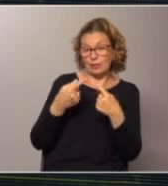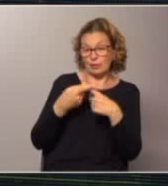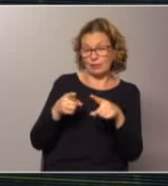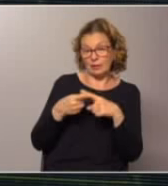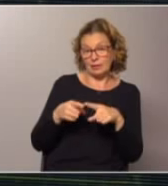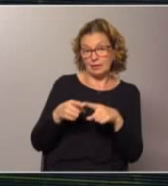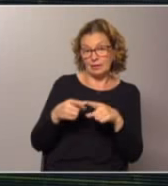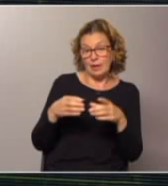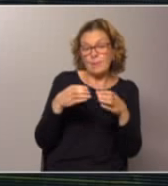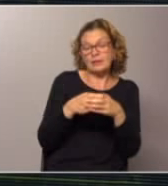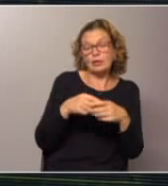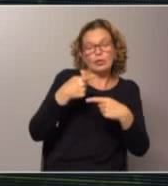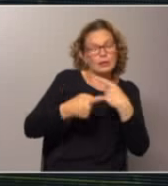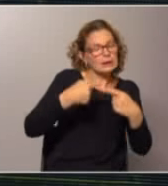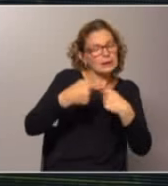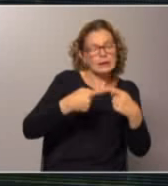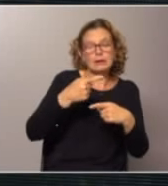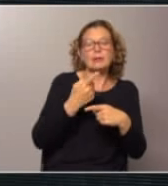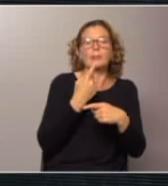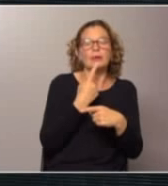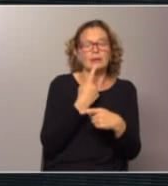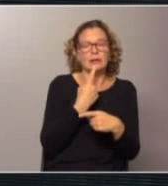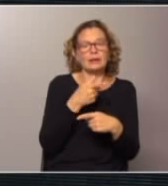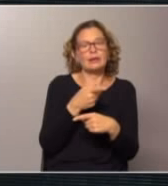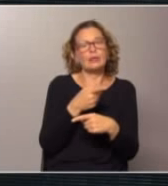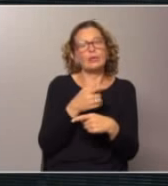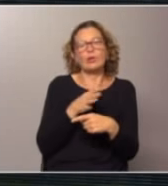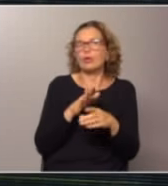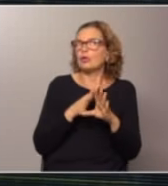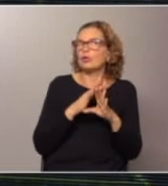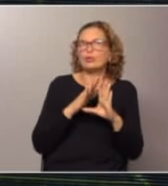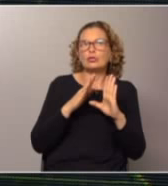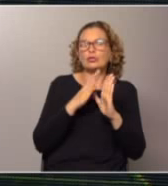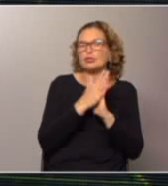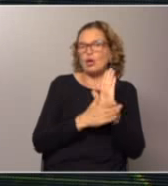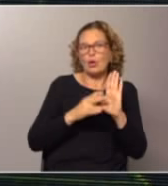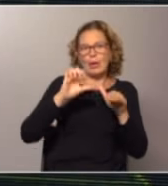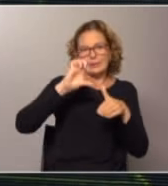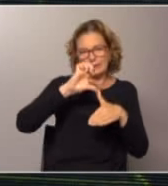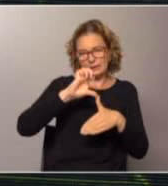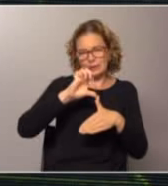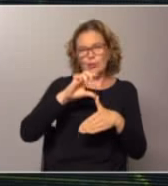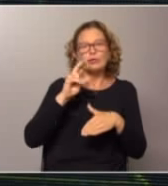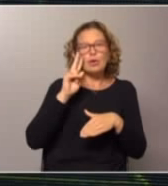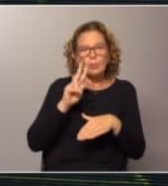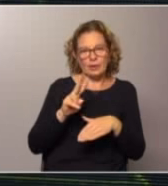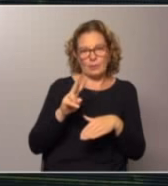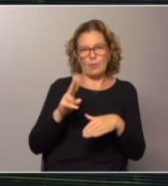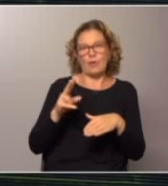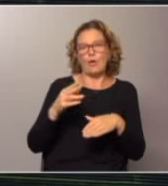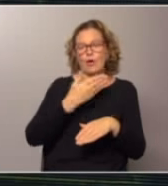el partido sigue haciendo política y eso ha sido recorrió toda américa latina cuando vemos gobierno partidos progresistas